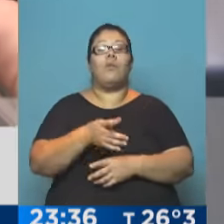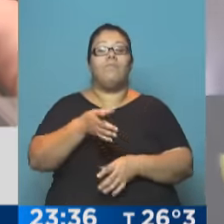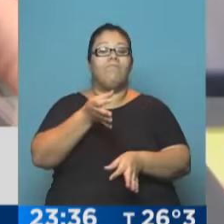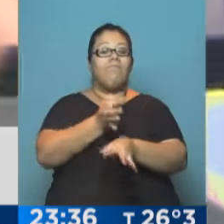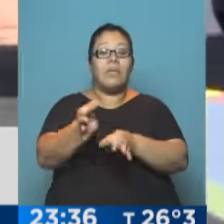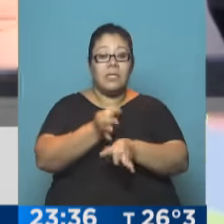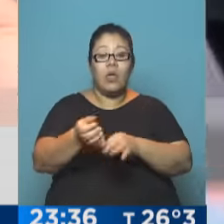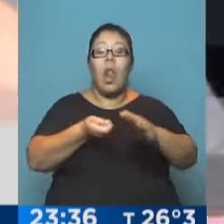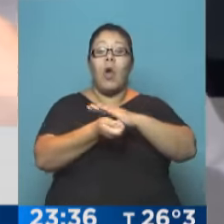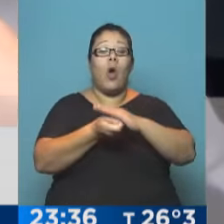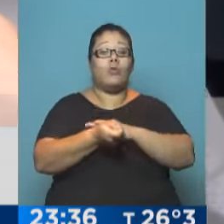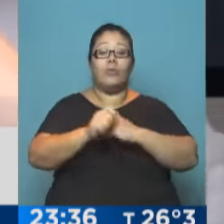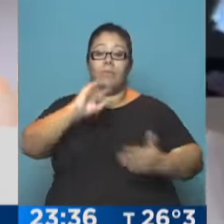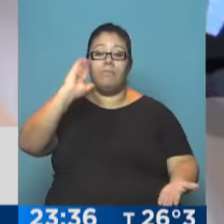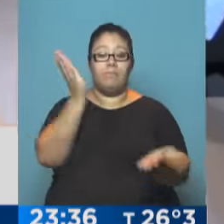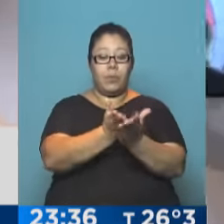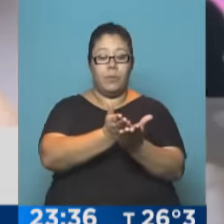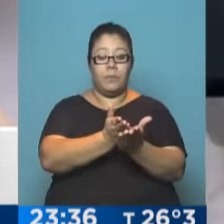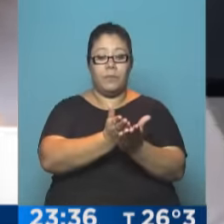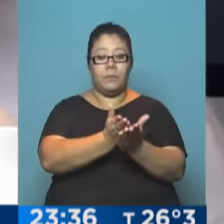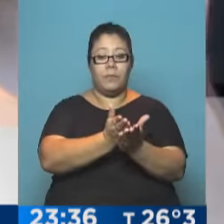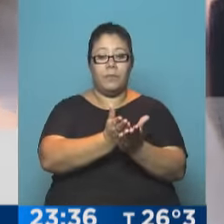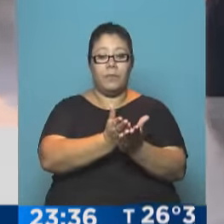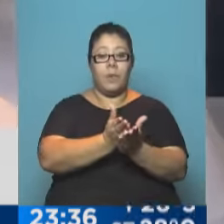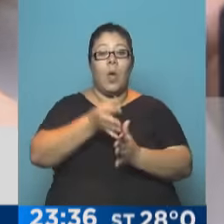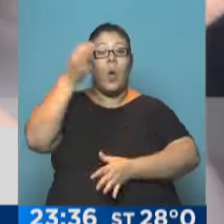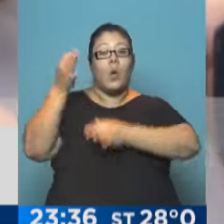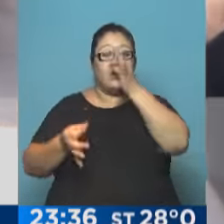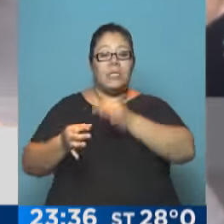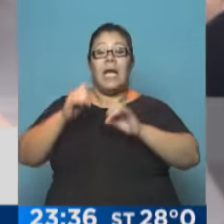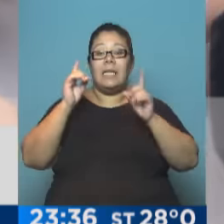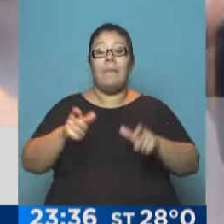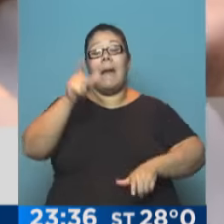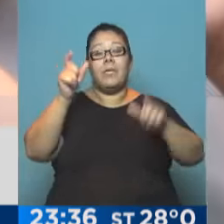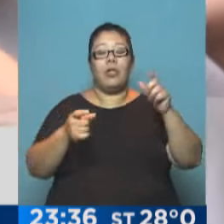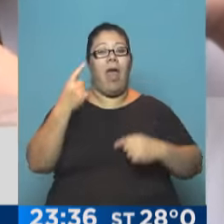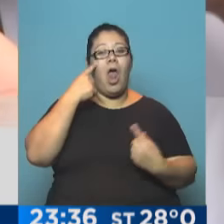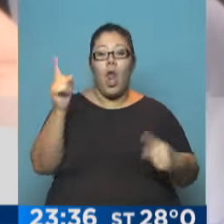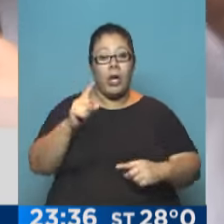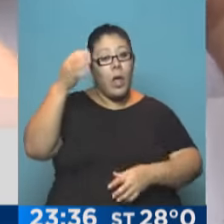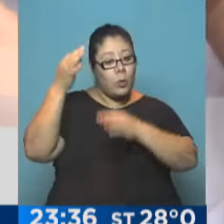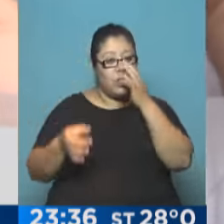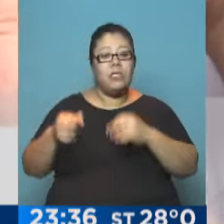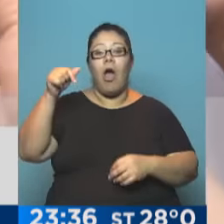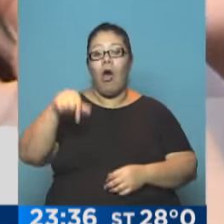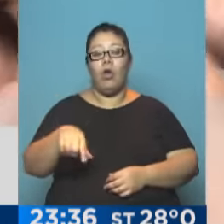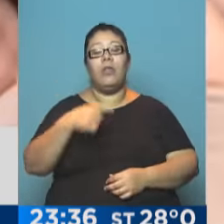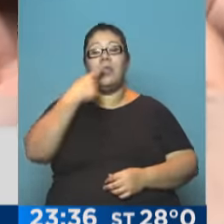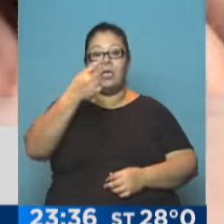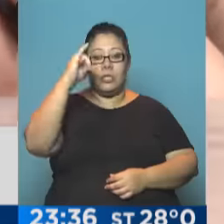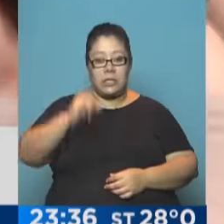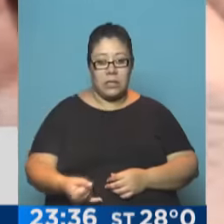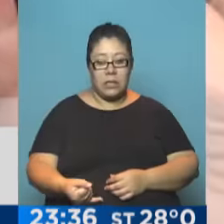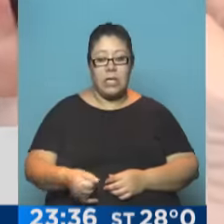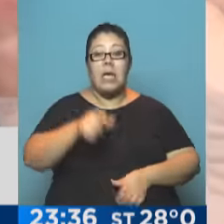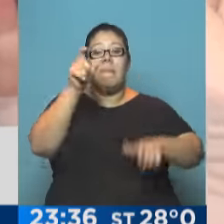la corrupción. Y le ha dado la justicia una lección a los que no creen en la justicia. Y le ha dado una lección a los corruptos que se